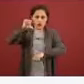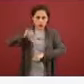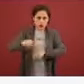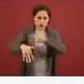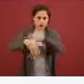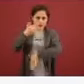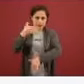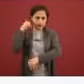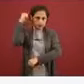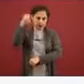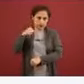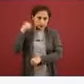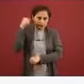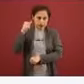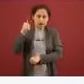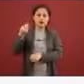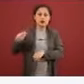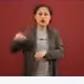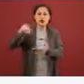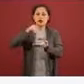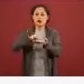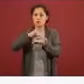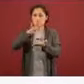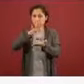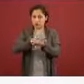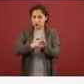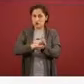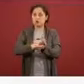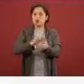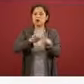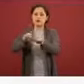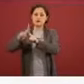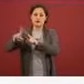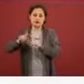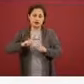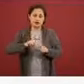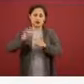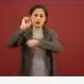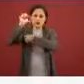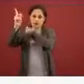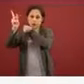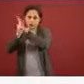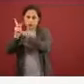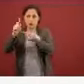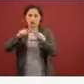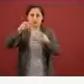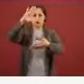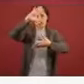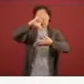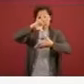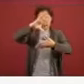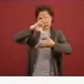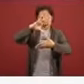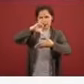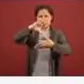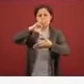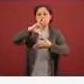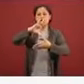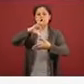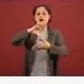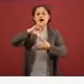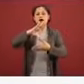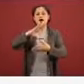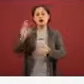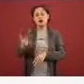está distribuida por estos continentes, y tenemos Europa y América, que son las dos regiones del mundo con la